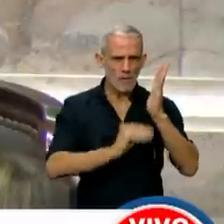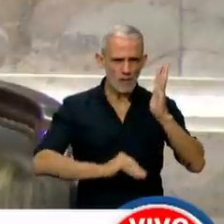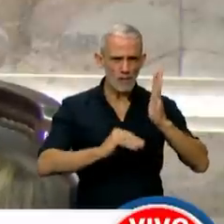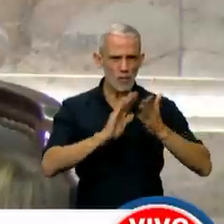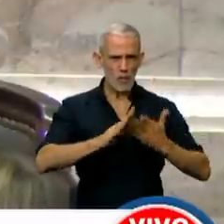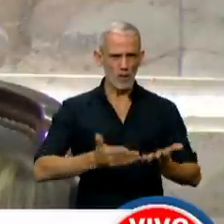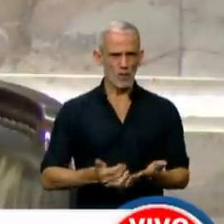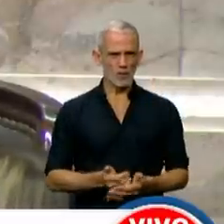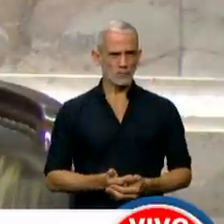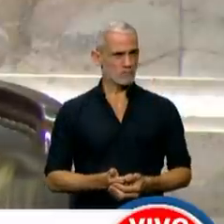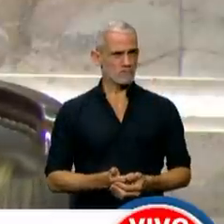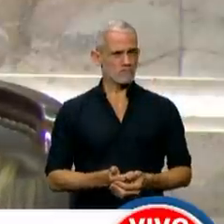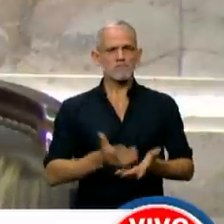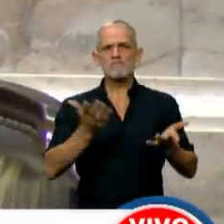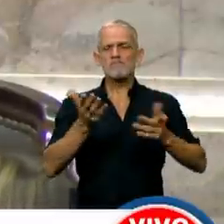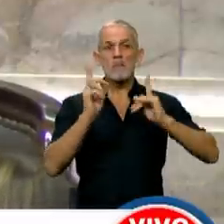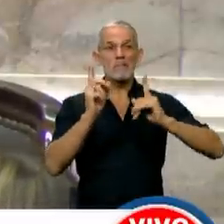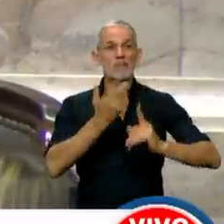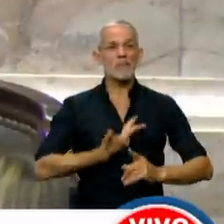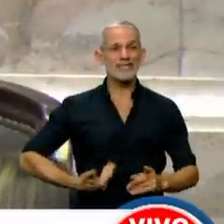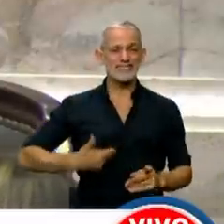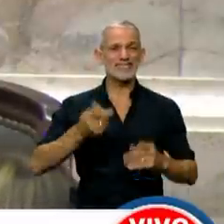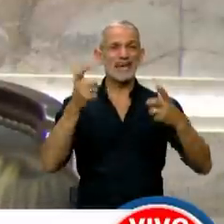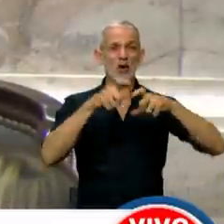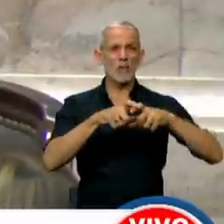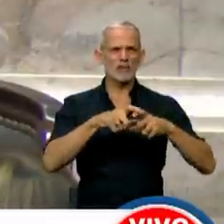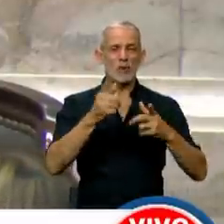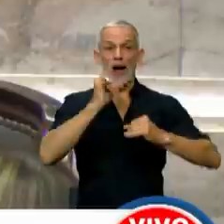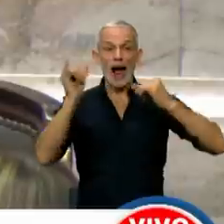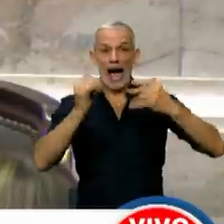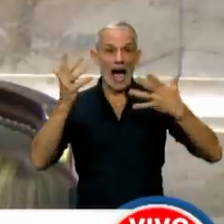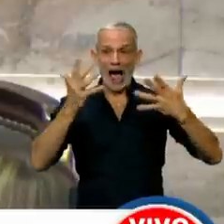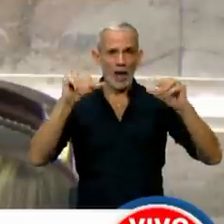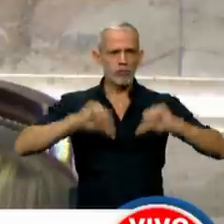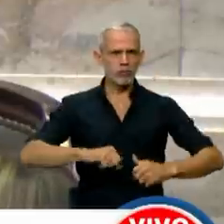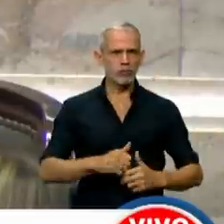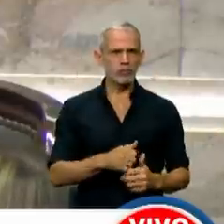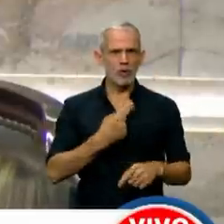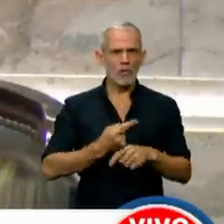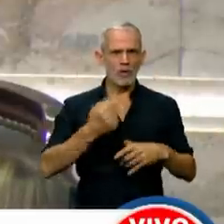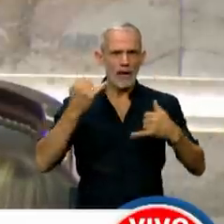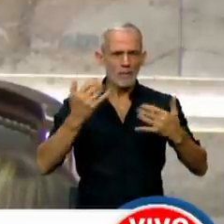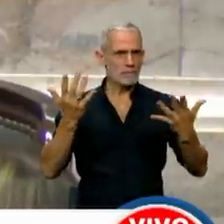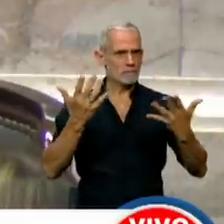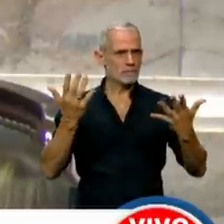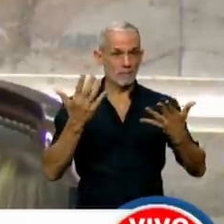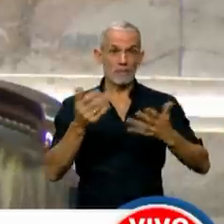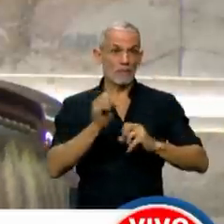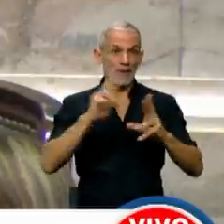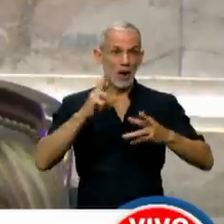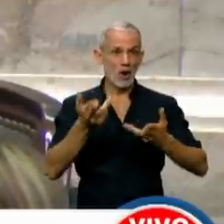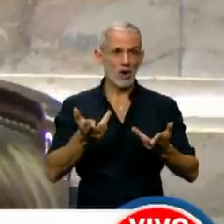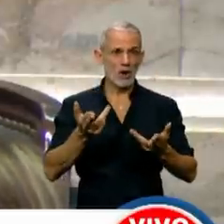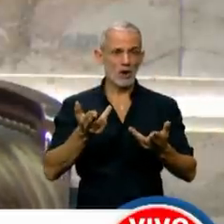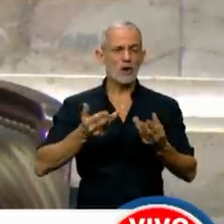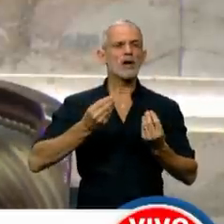incorporaron que incluso el mismo presidente de la comisión no podía explicar los es más y aún más grave